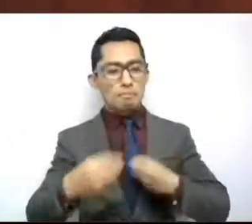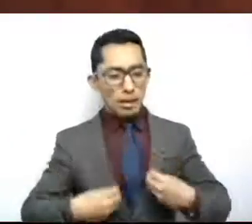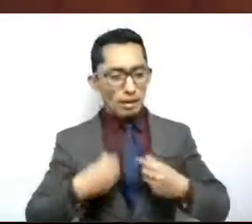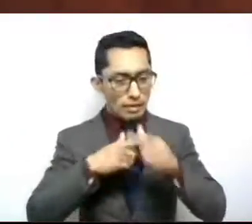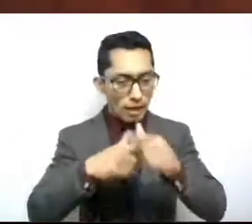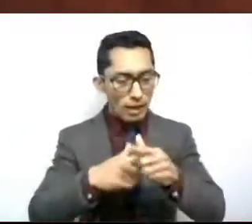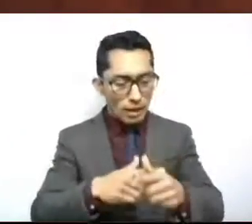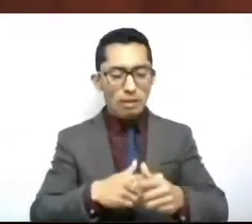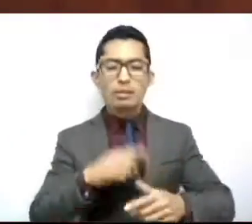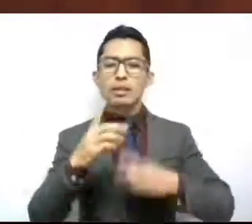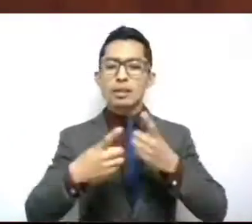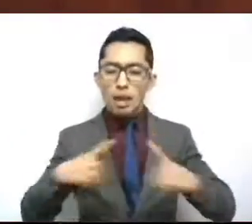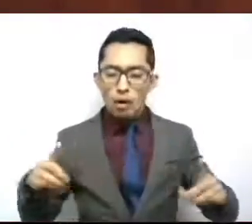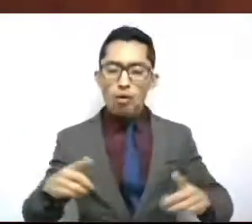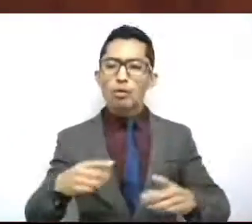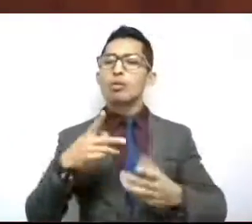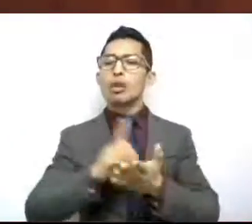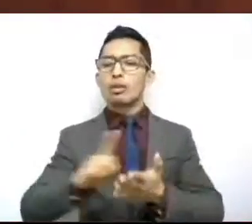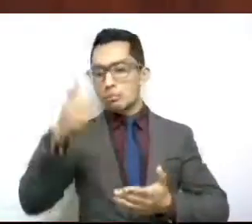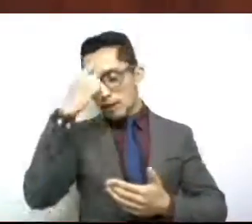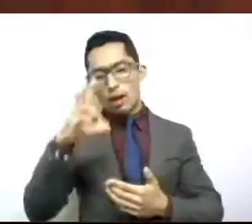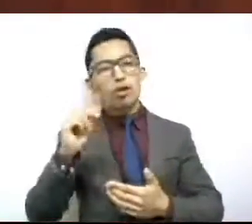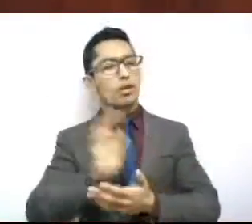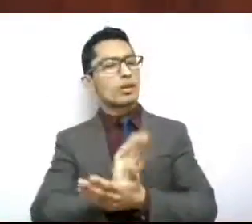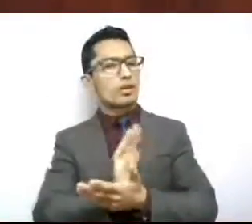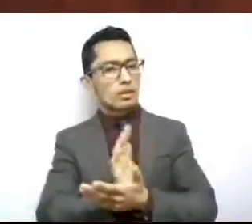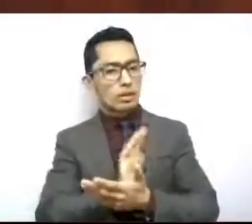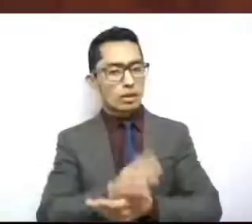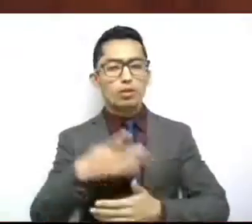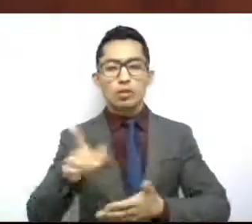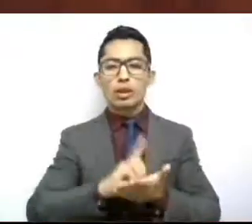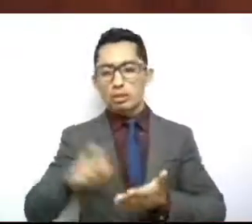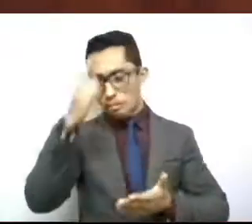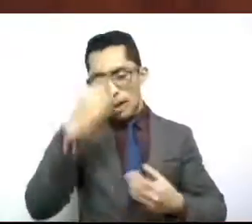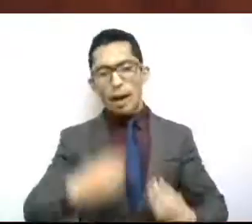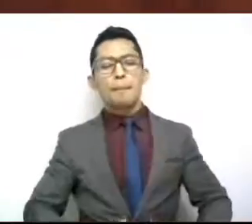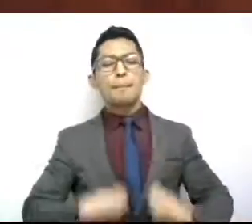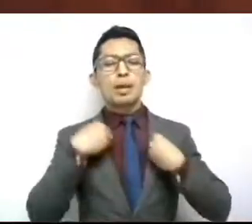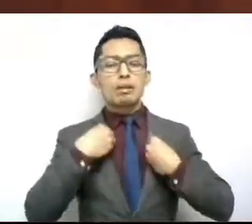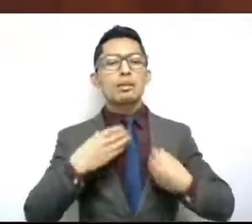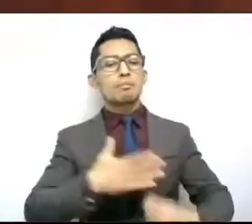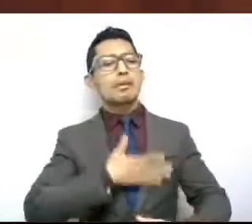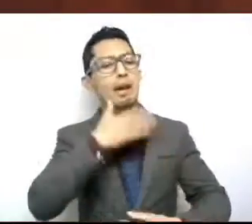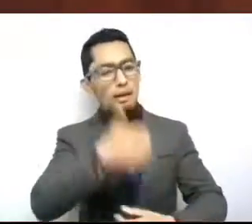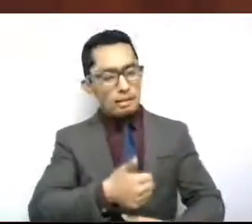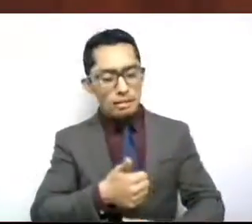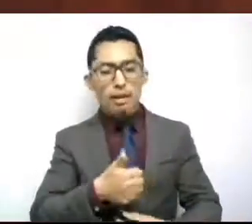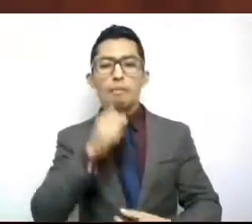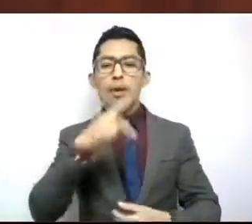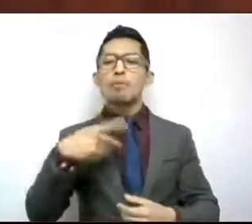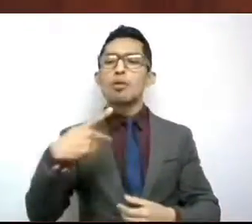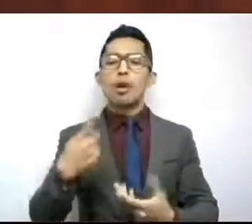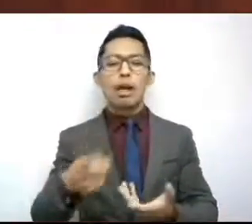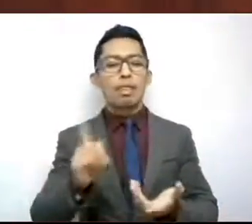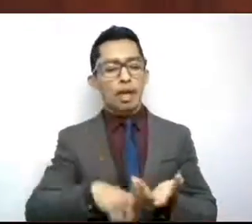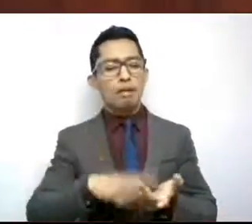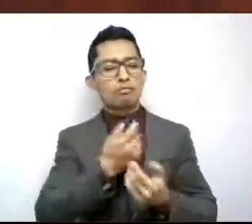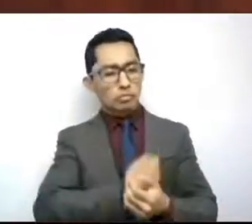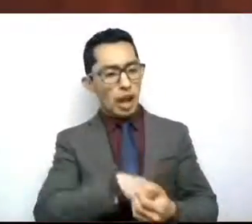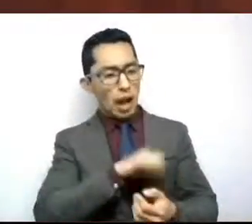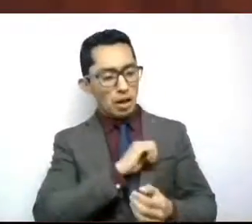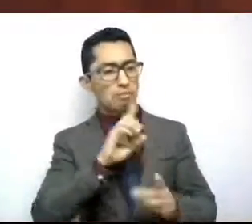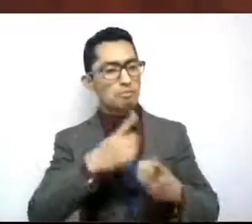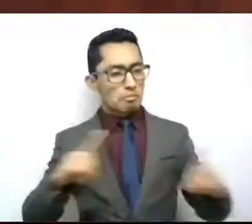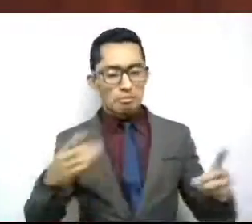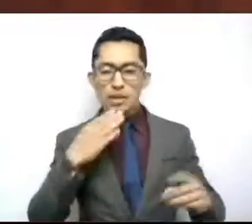desarrollo, derecho a no ser discriminados, derecho a vivir en condiciones de bienestar y un sano desarrollo integral, derecho